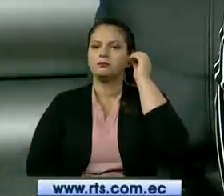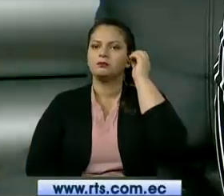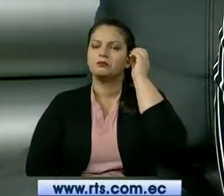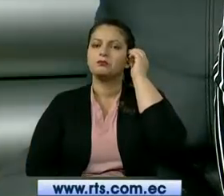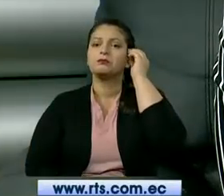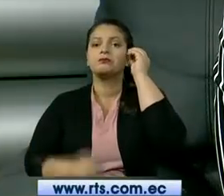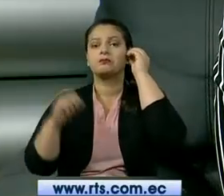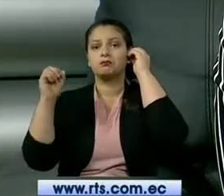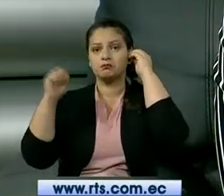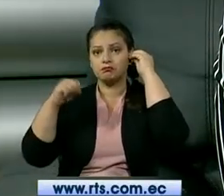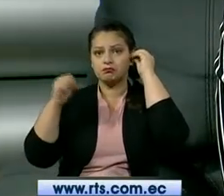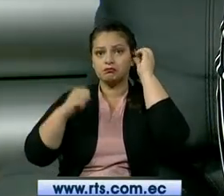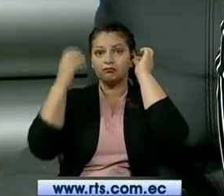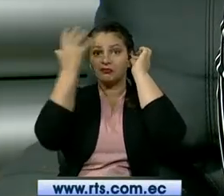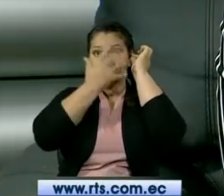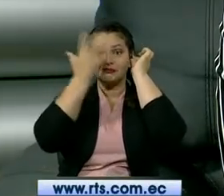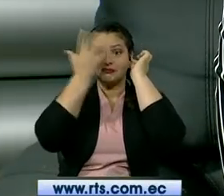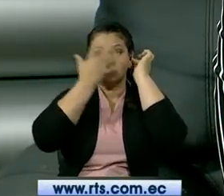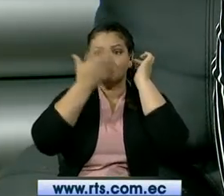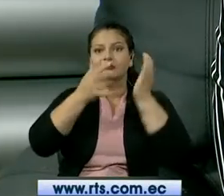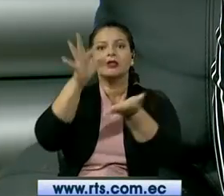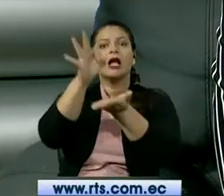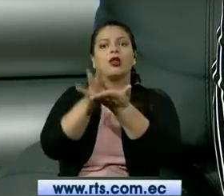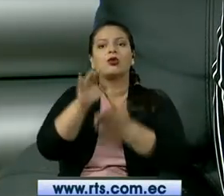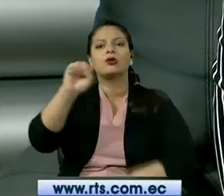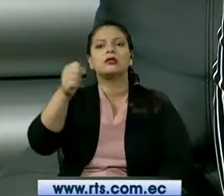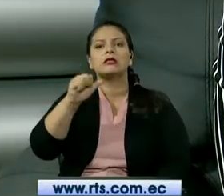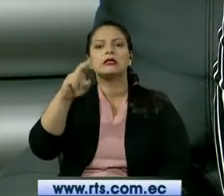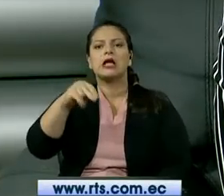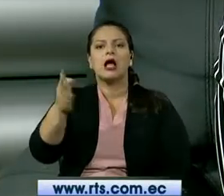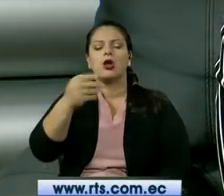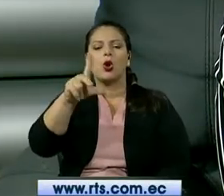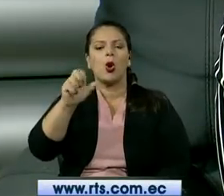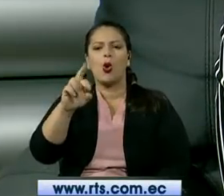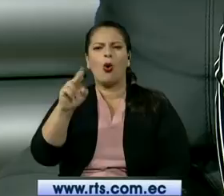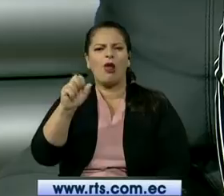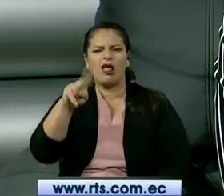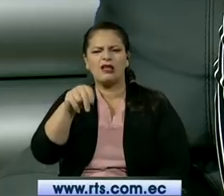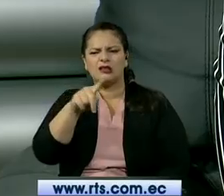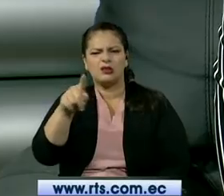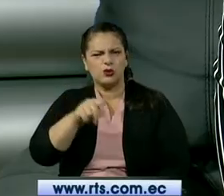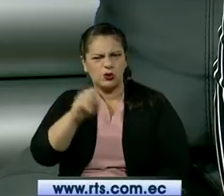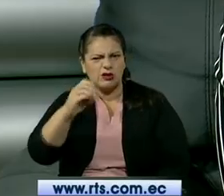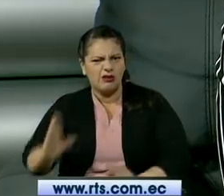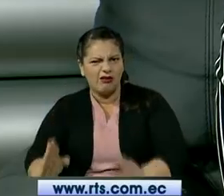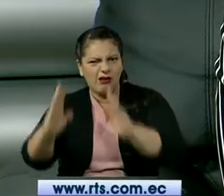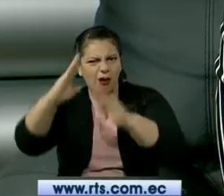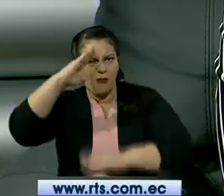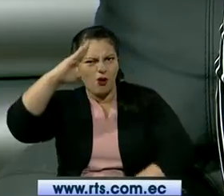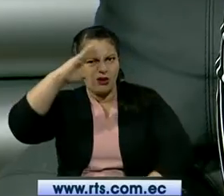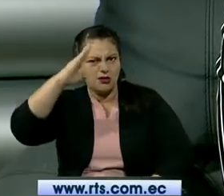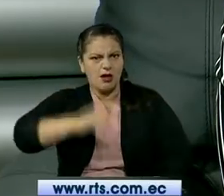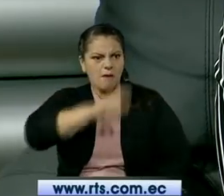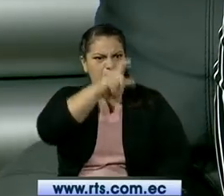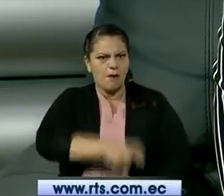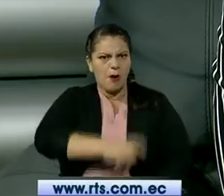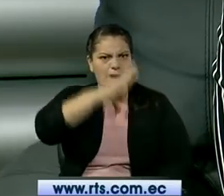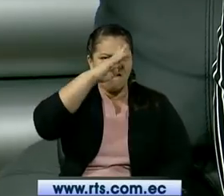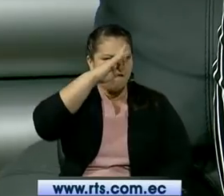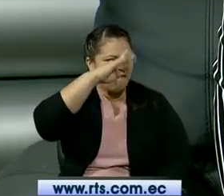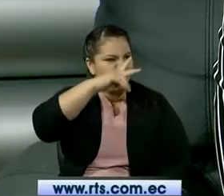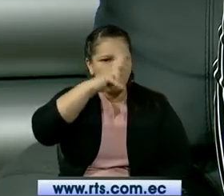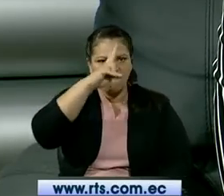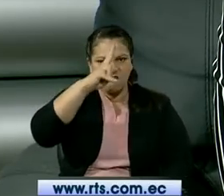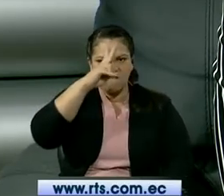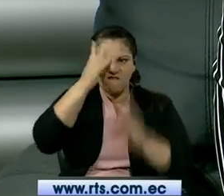Policía de San Lorenzo obligó a reforzar la seguridad en la zona y en la frontera norte. Las autoridades aseguran que se capturará a